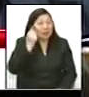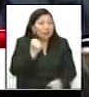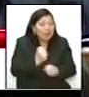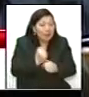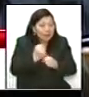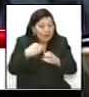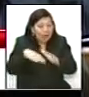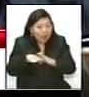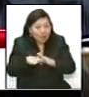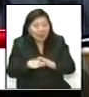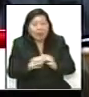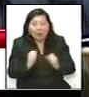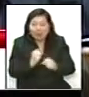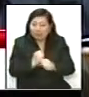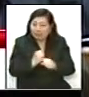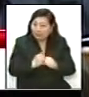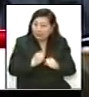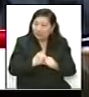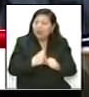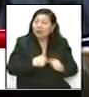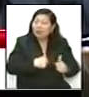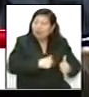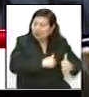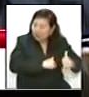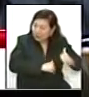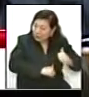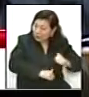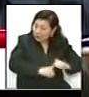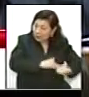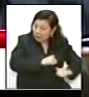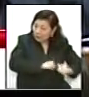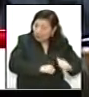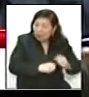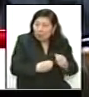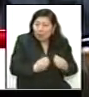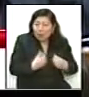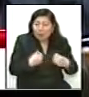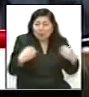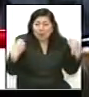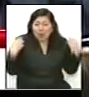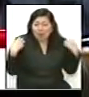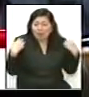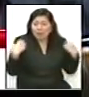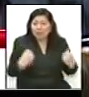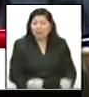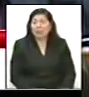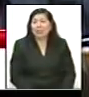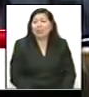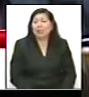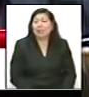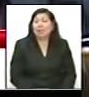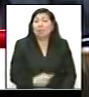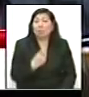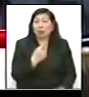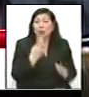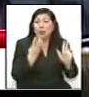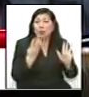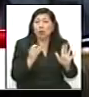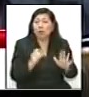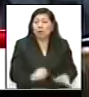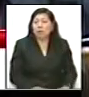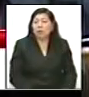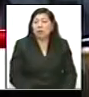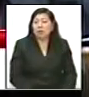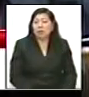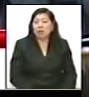La Mata, quienes hemos sufrido este atentado porque en mi oficina en los 90 estuvo la señora